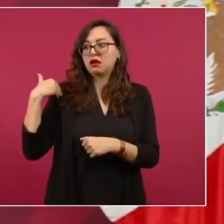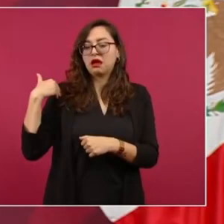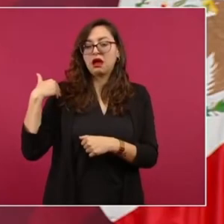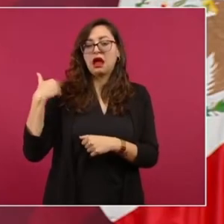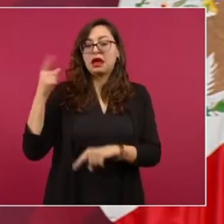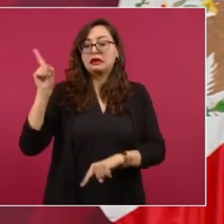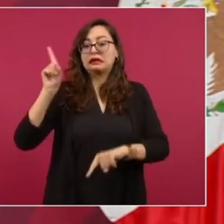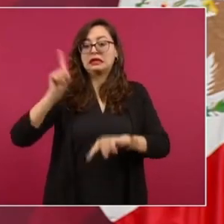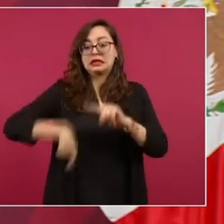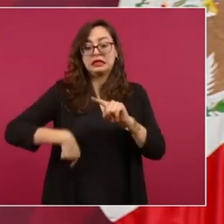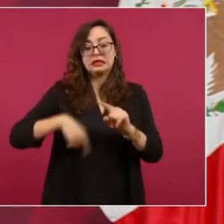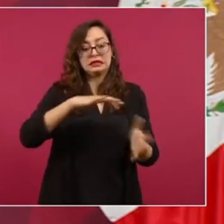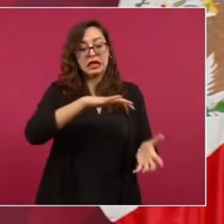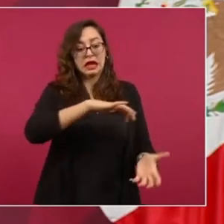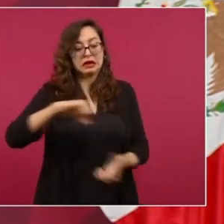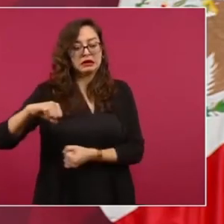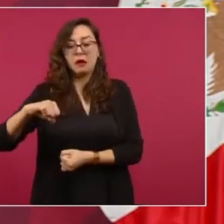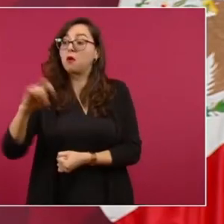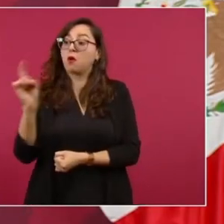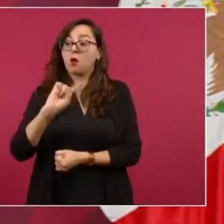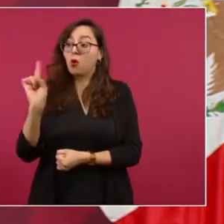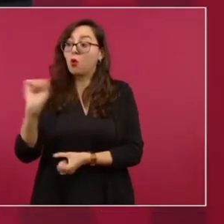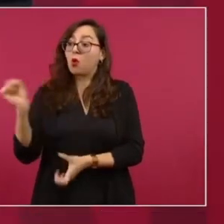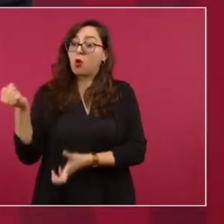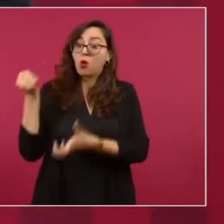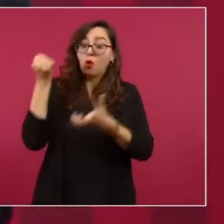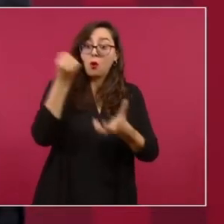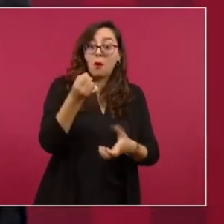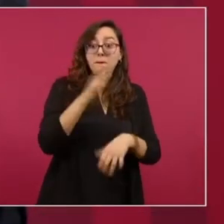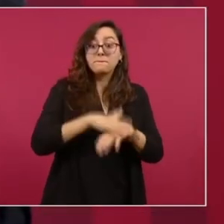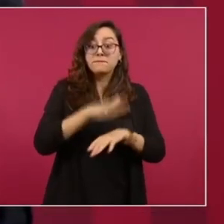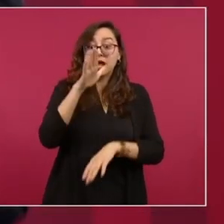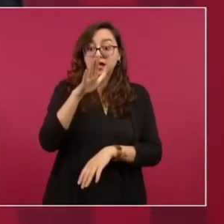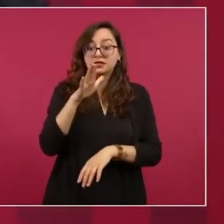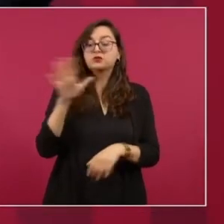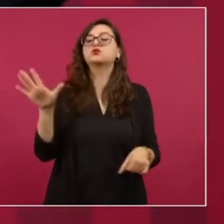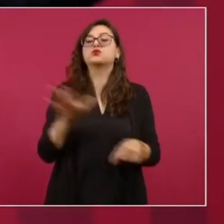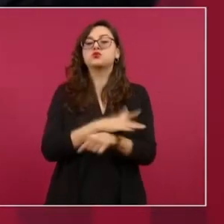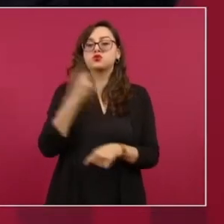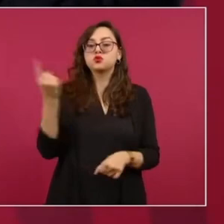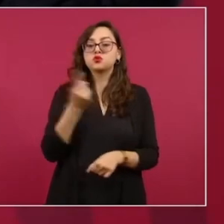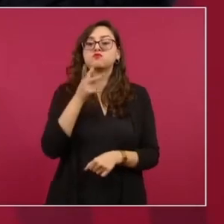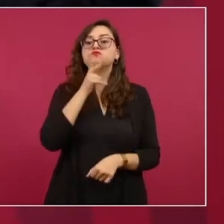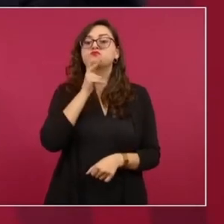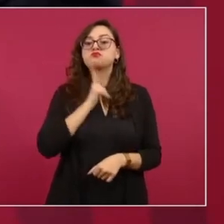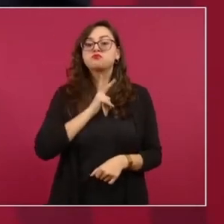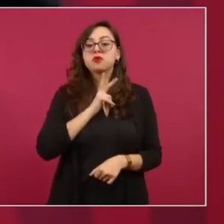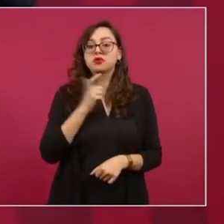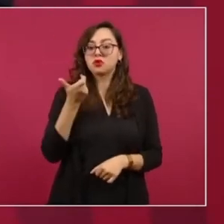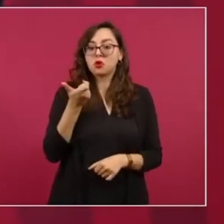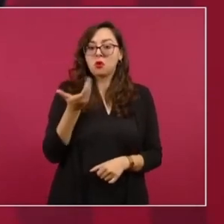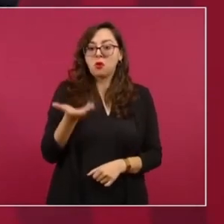porque había aumentado el precio del petróleo y había un excedente.